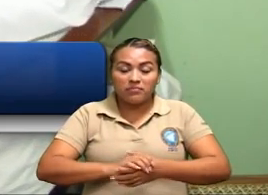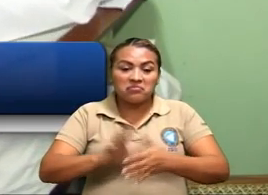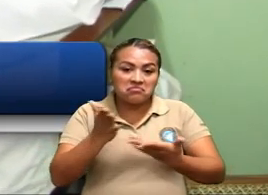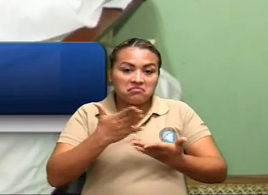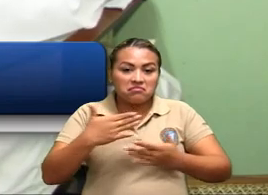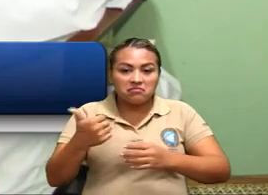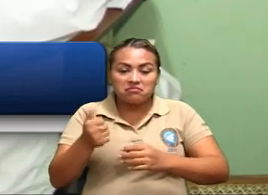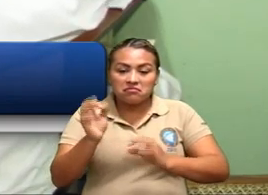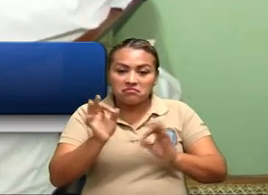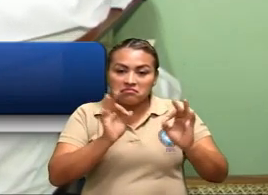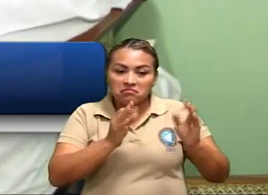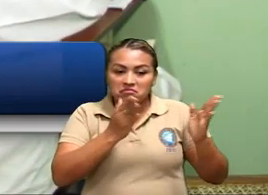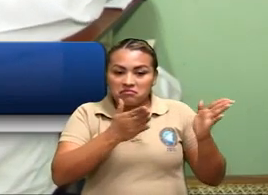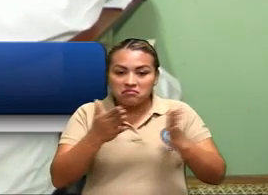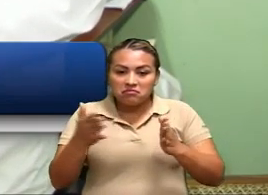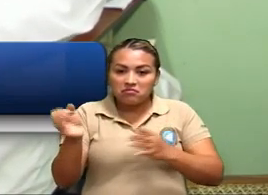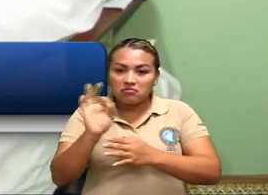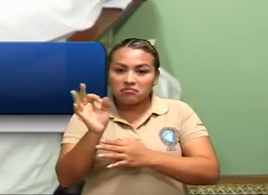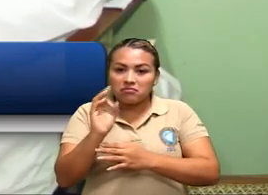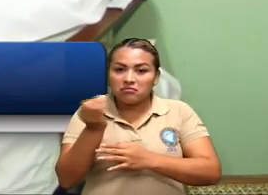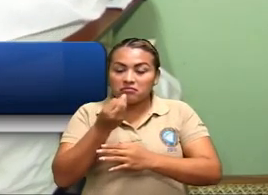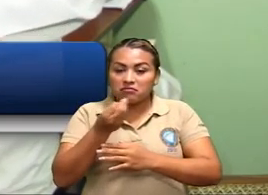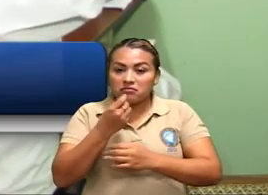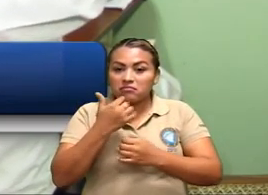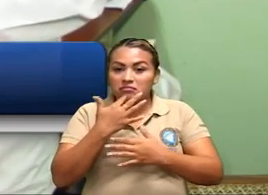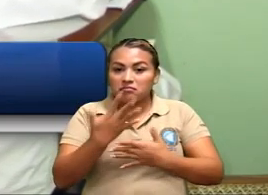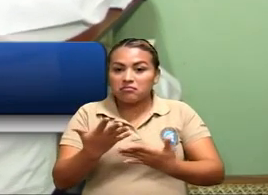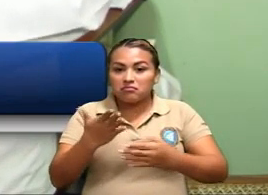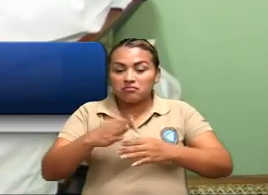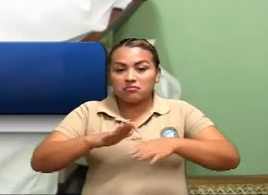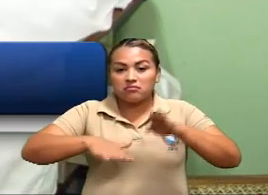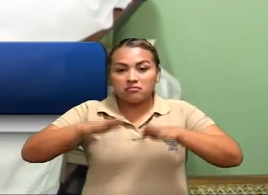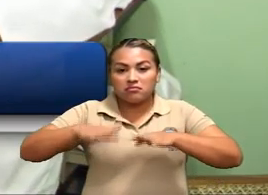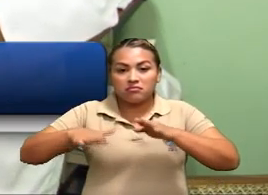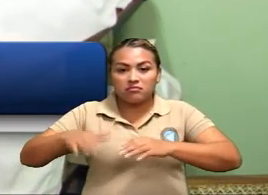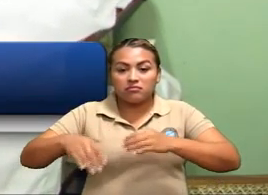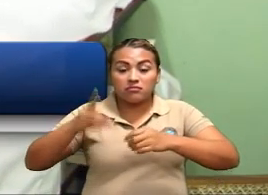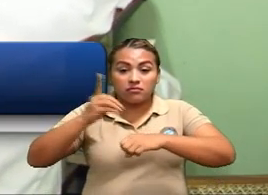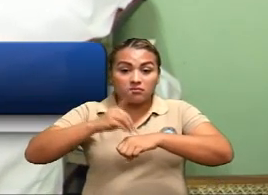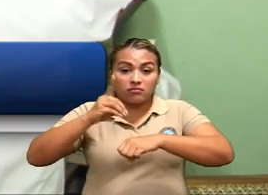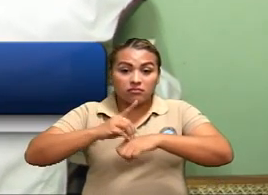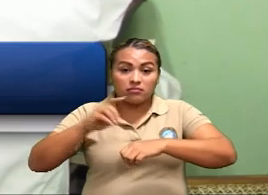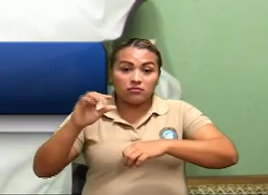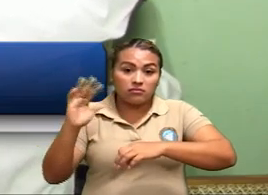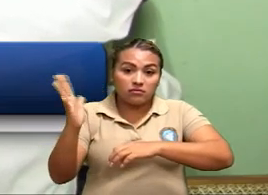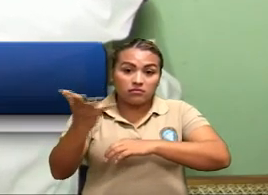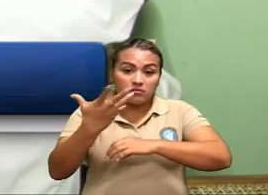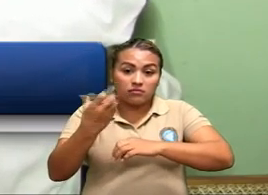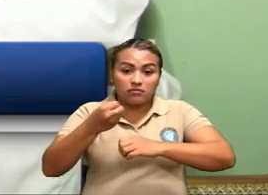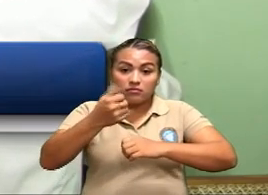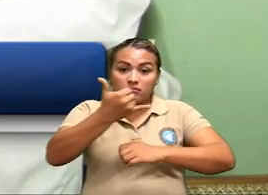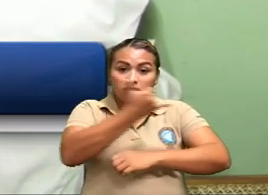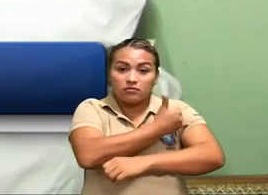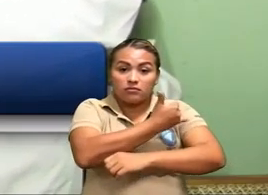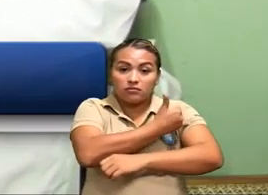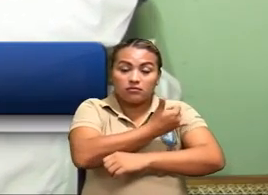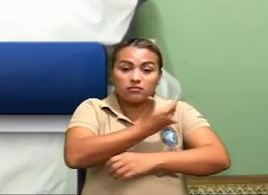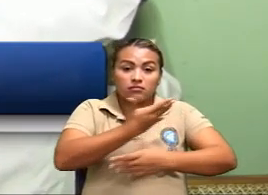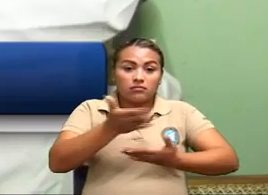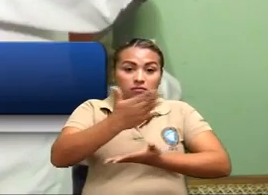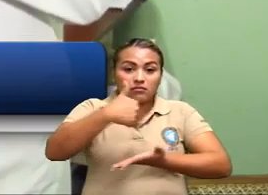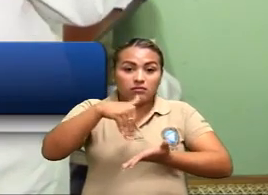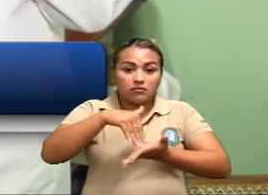mejorando. Hemos ido mejorando en alimentación, porque como... tenemos nutricionistas, ¿verdad?, en todos los hospitales y en todos los centros de